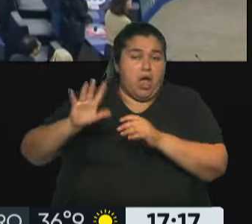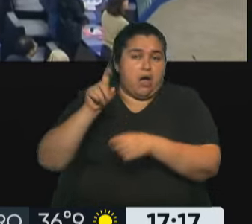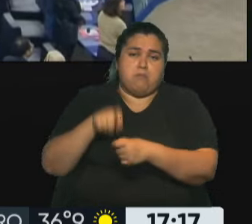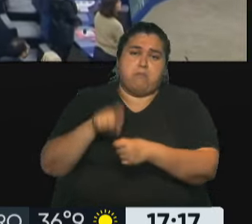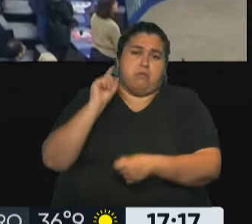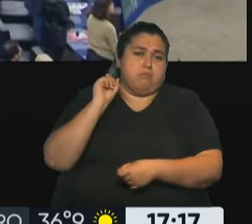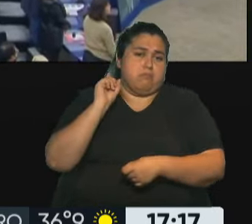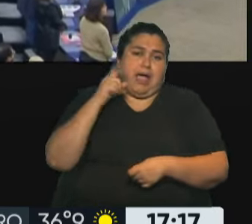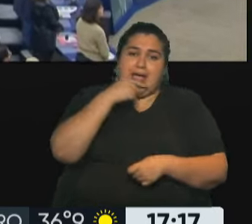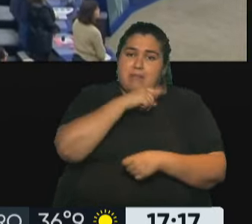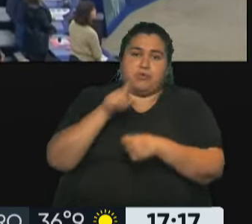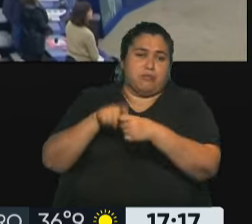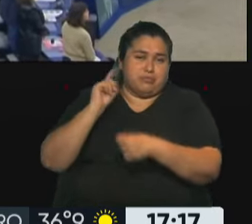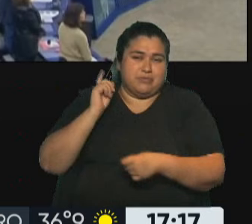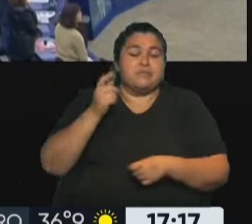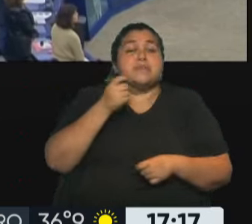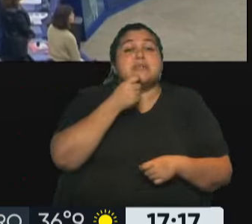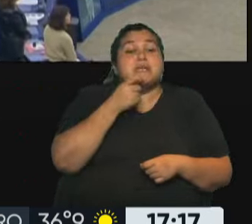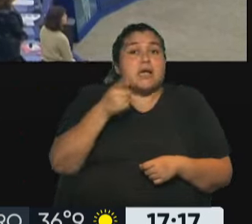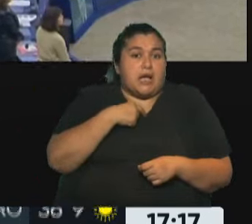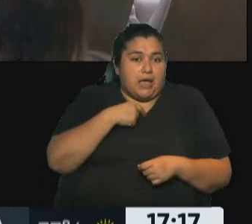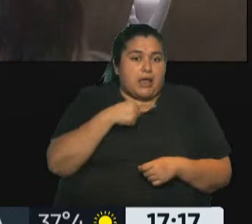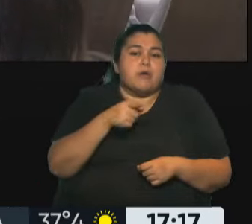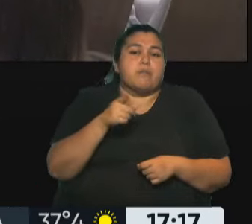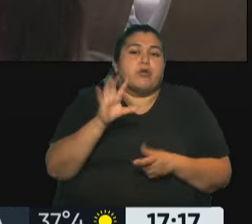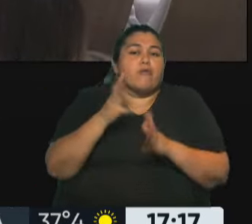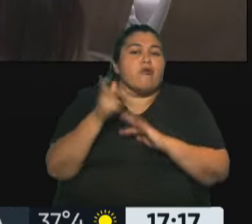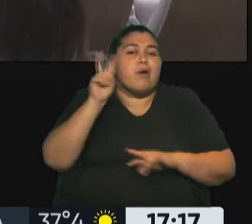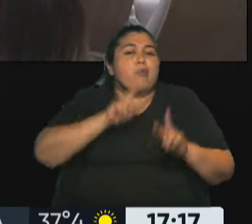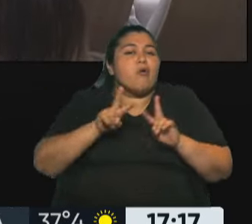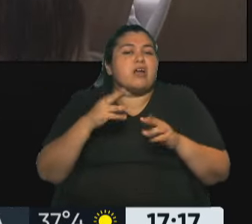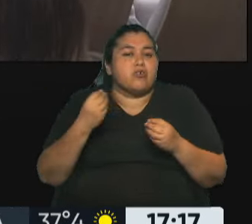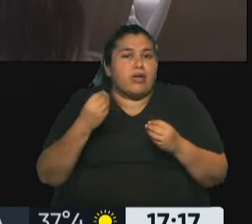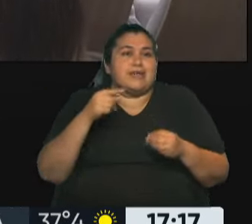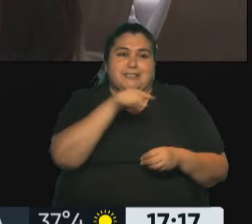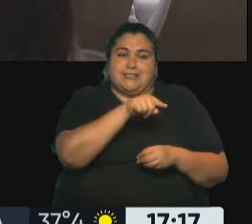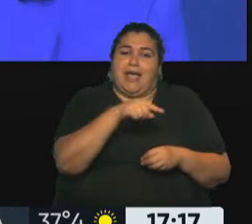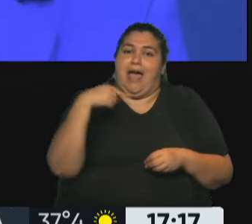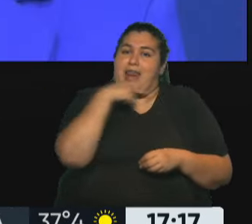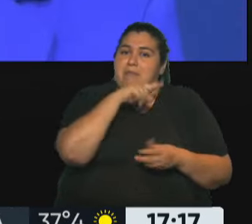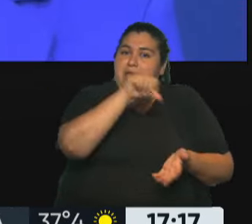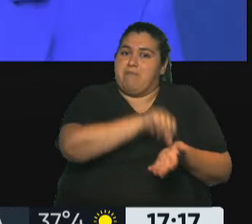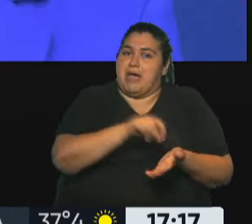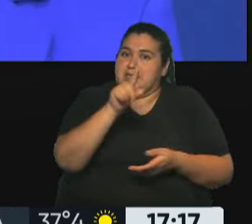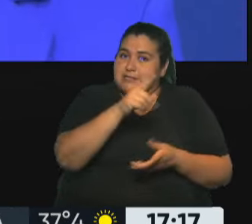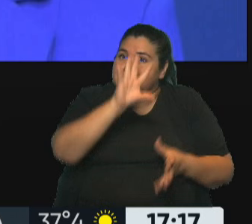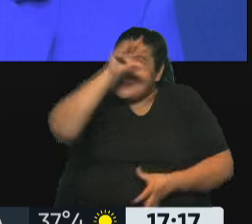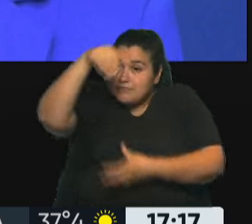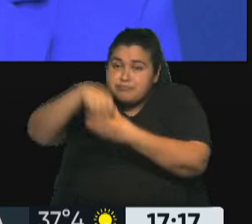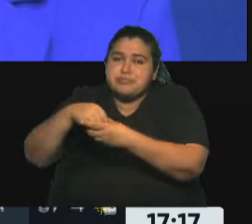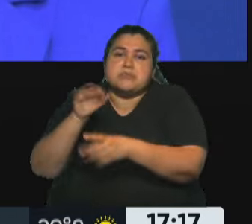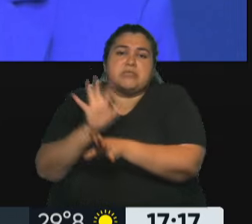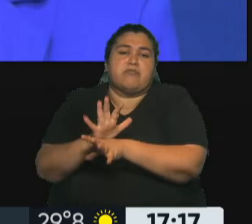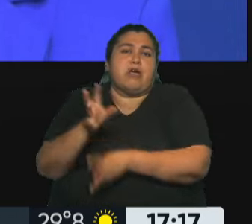como lo llamaban, lo que sería el Brexit del Reino Unido. Unido, pero contemplando que Alemania es el motor económico de la Unión Europea. En este